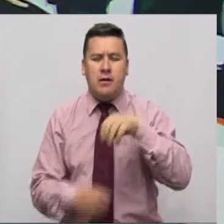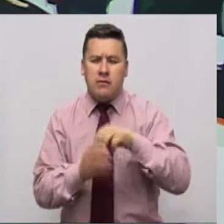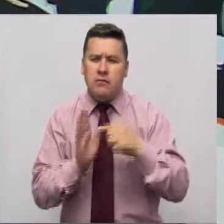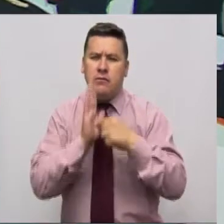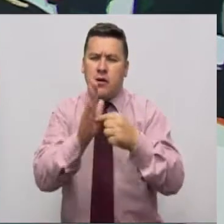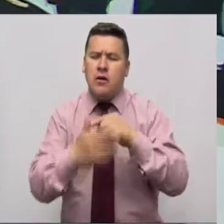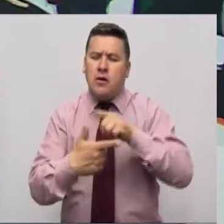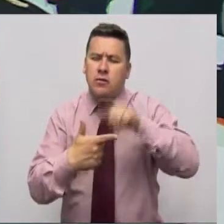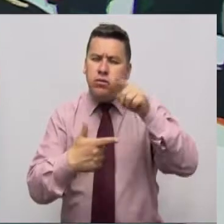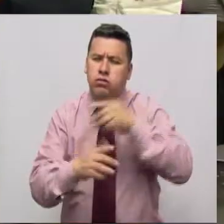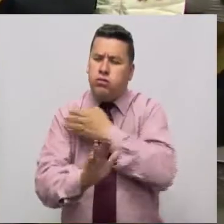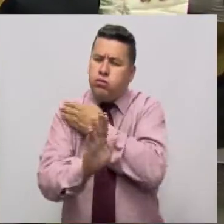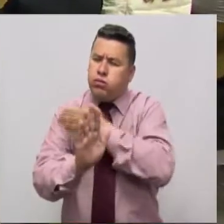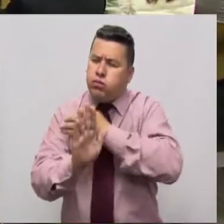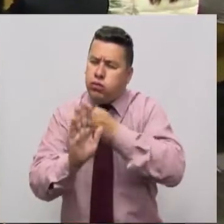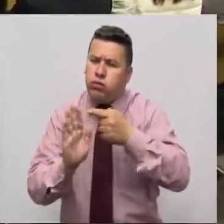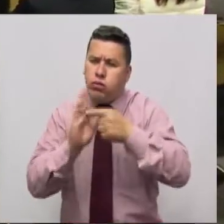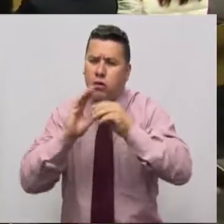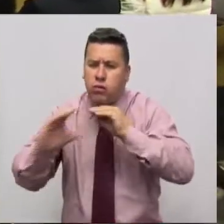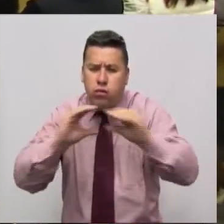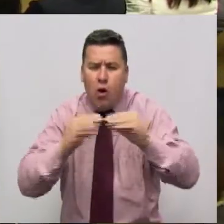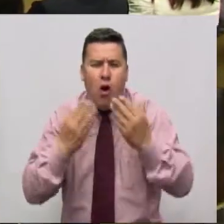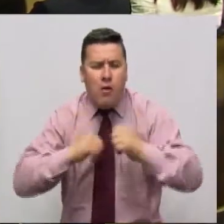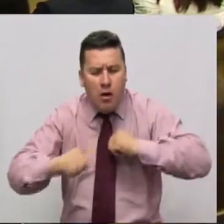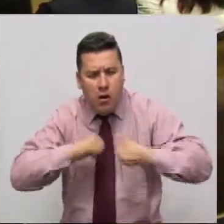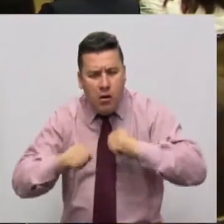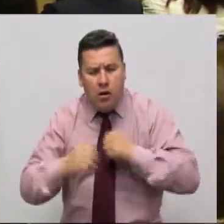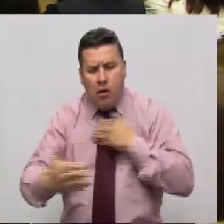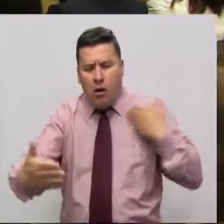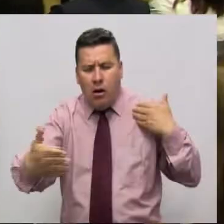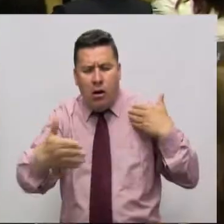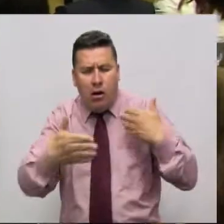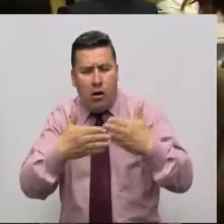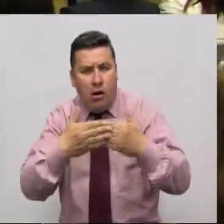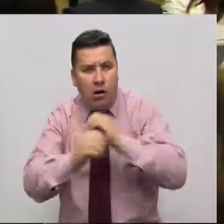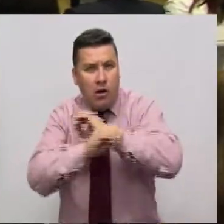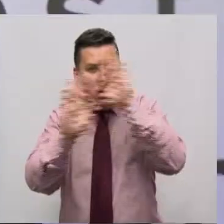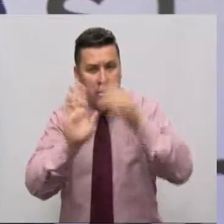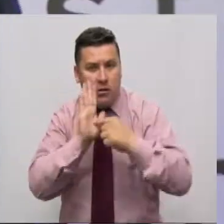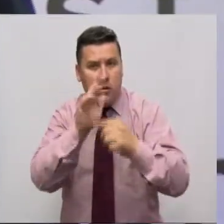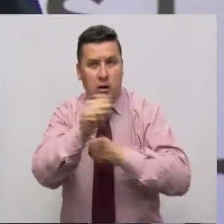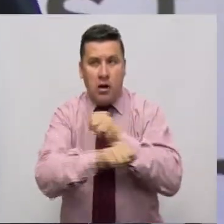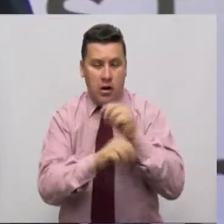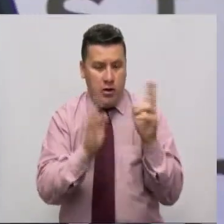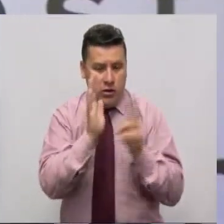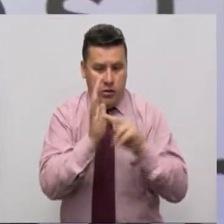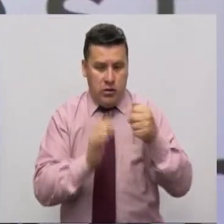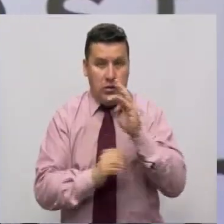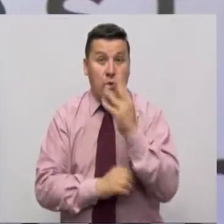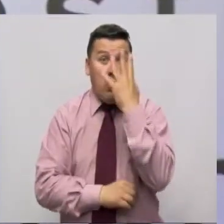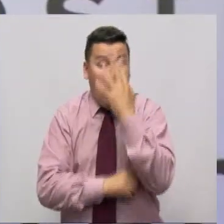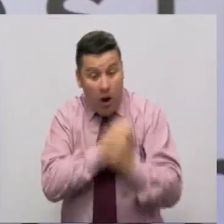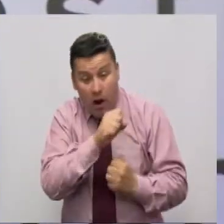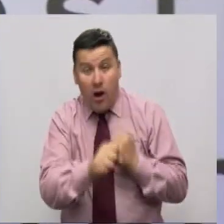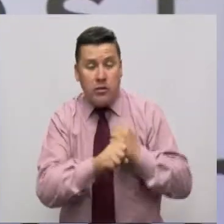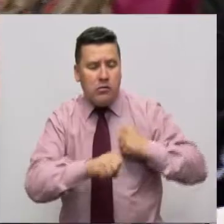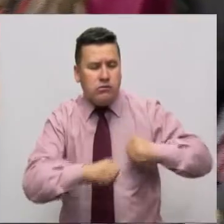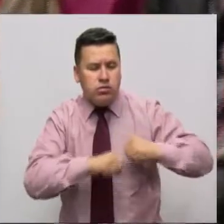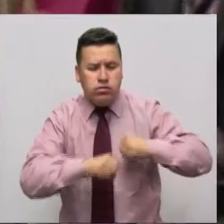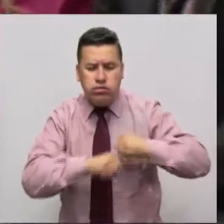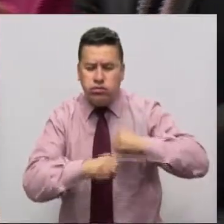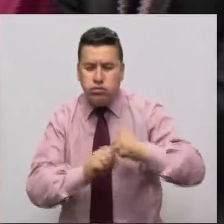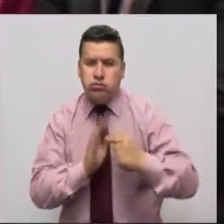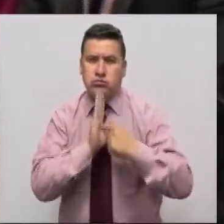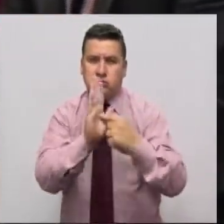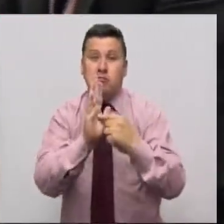al país su rendición de cuentas. Controla la gestión para una Contraloría transparente 2018, 4 años